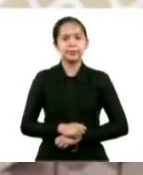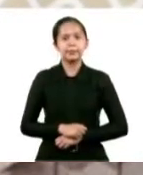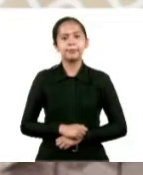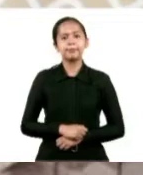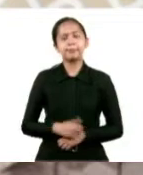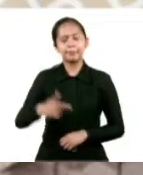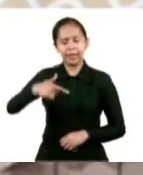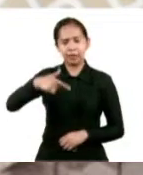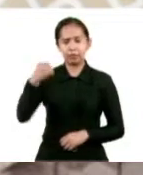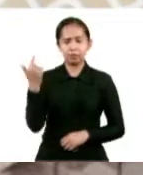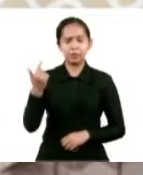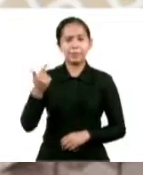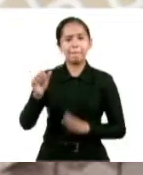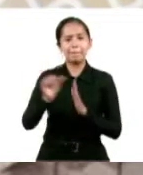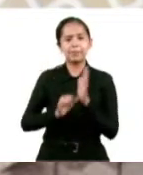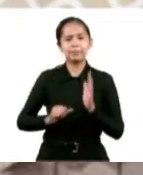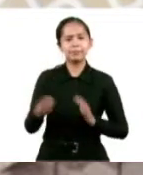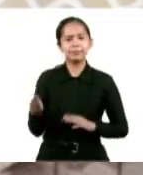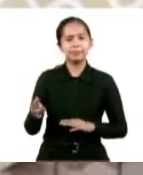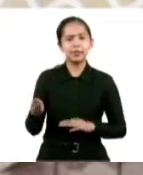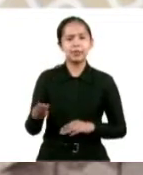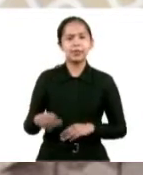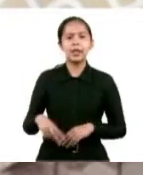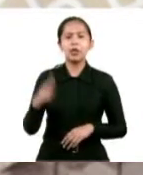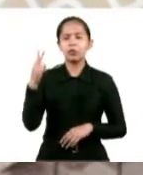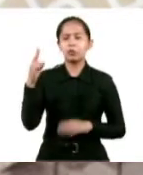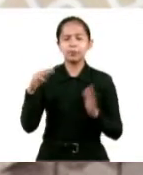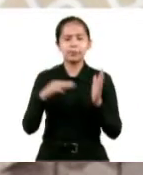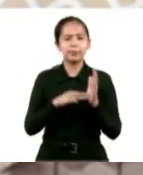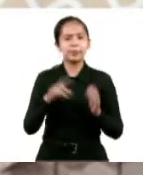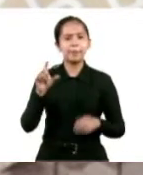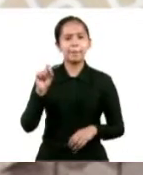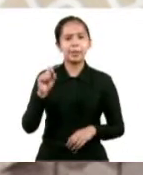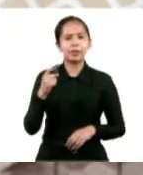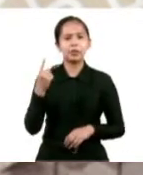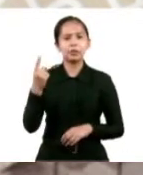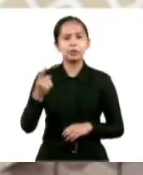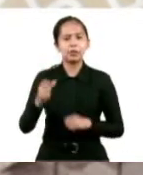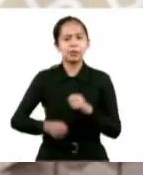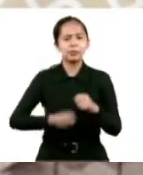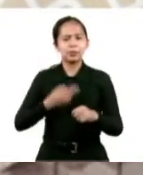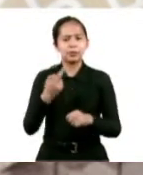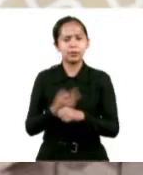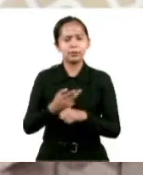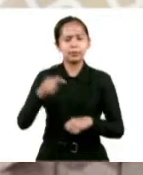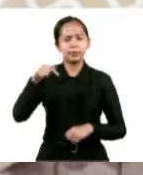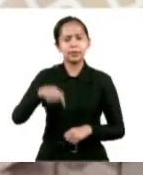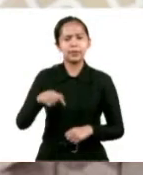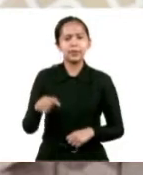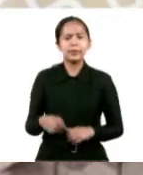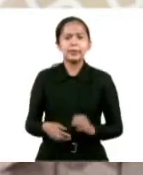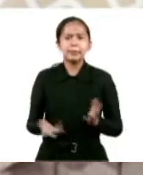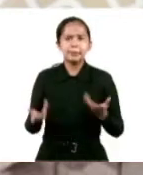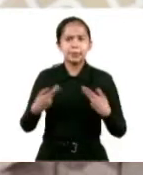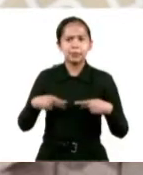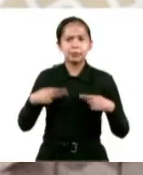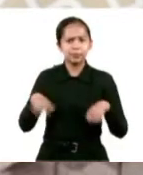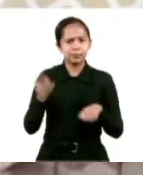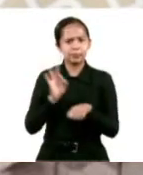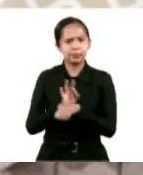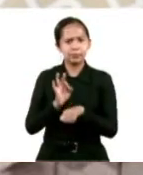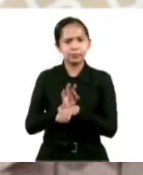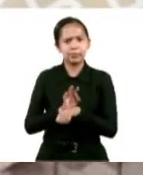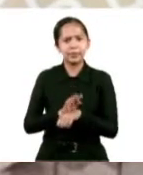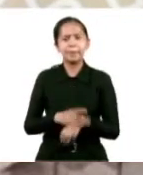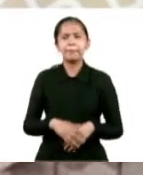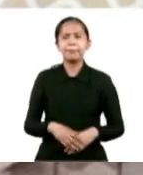El 12 de mayo de 2021, la Secretaría de Gestión Integral de Riesgo y Protección Civil contrató